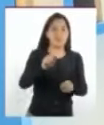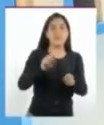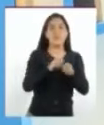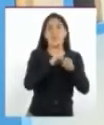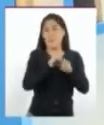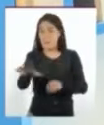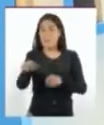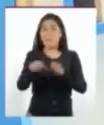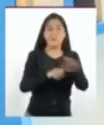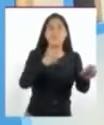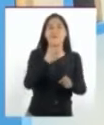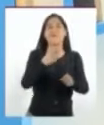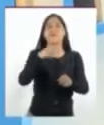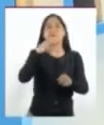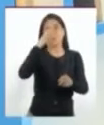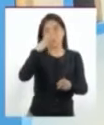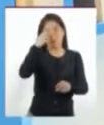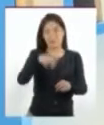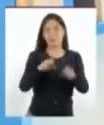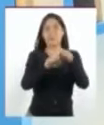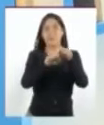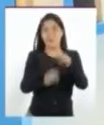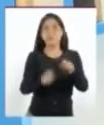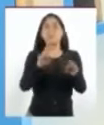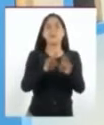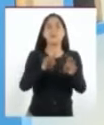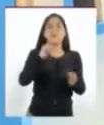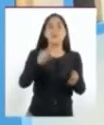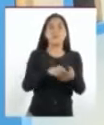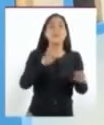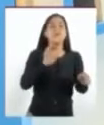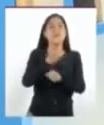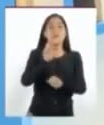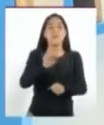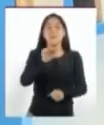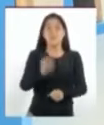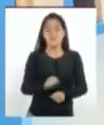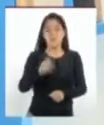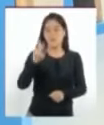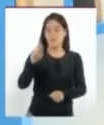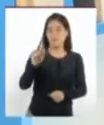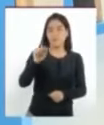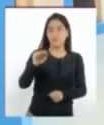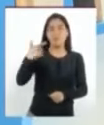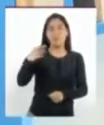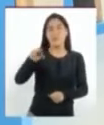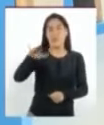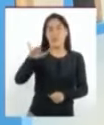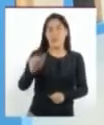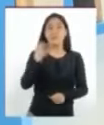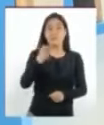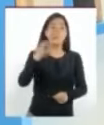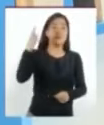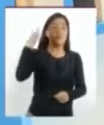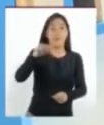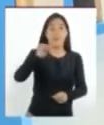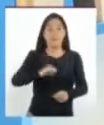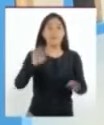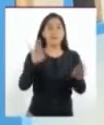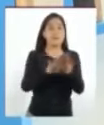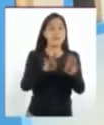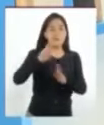el continente americano, hasta llegar a la punta más sureña que se llama Patagonia. Los arqueólogos han